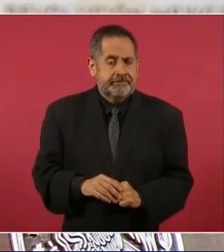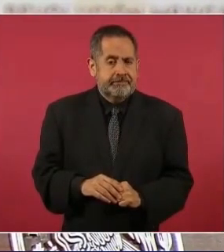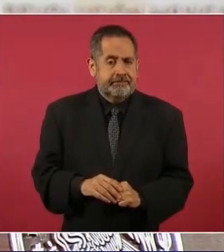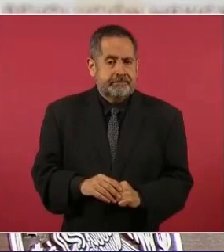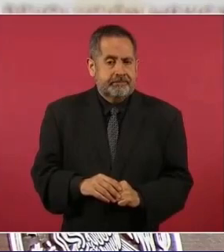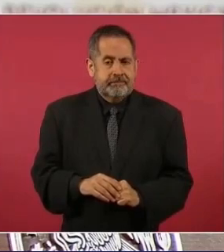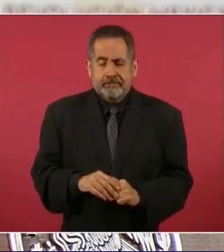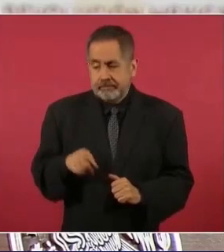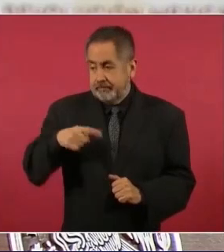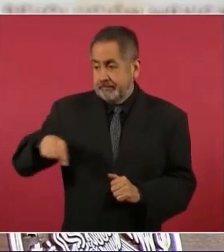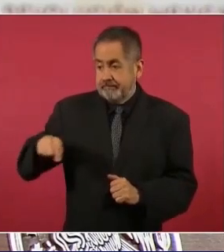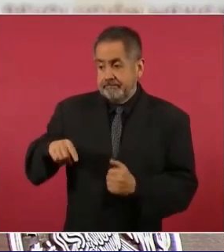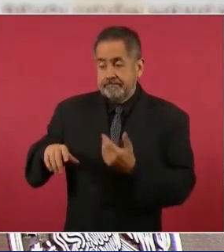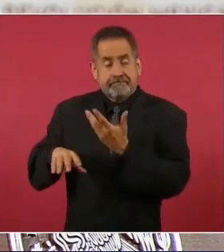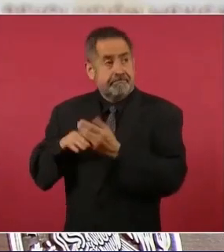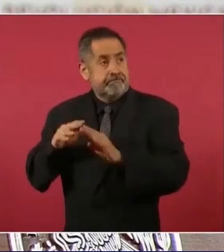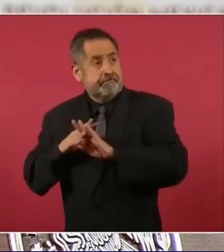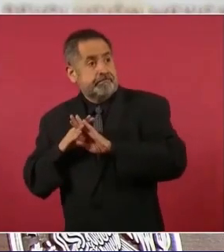van a eso